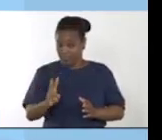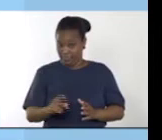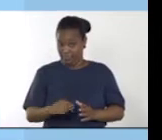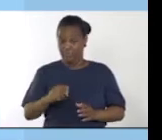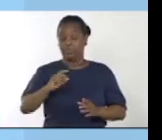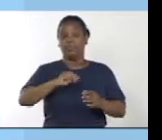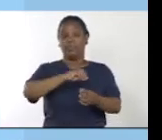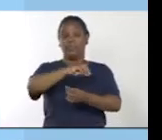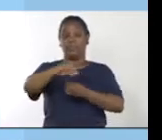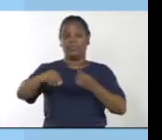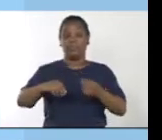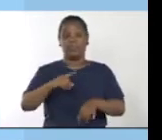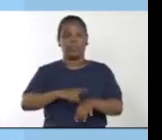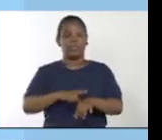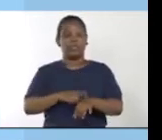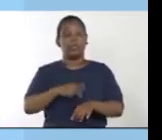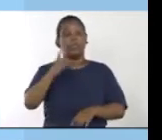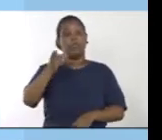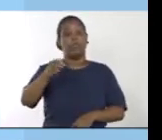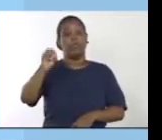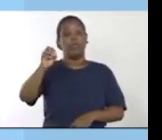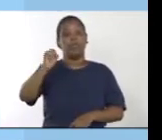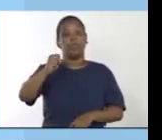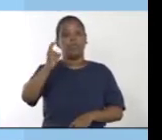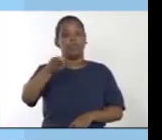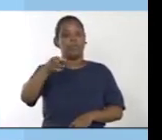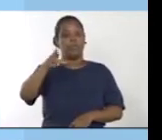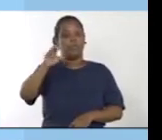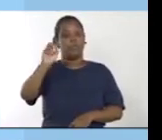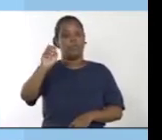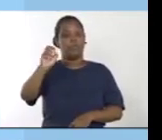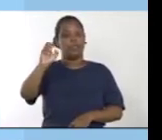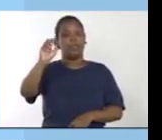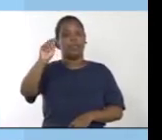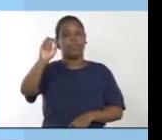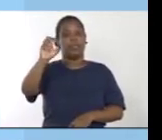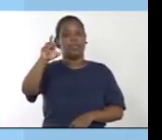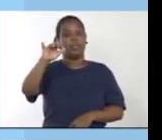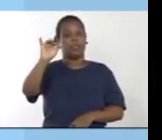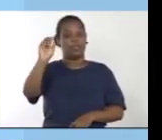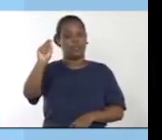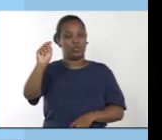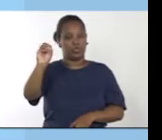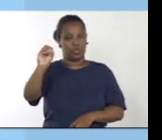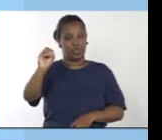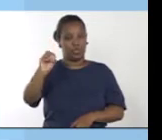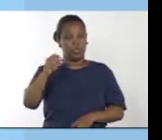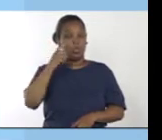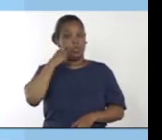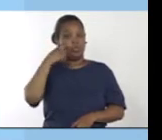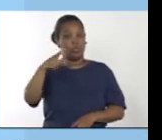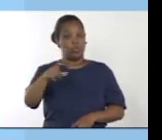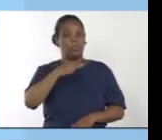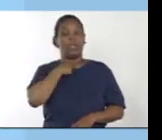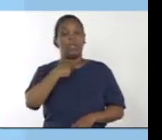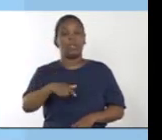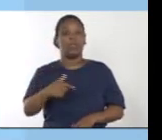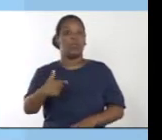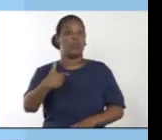en el tiempo pospretérito. Fíjense, observen el ejemplo.